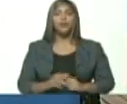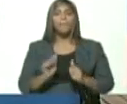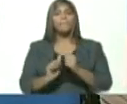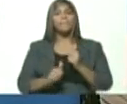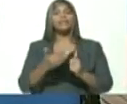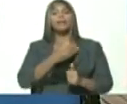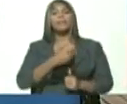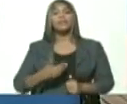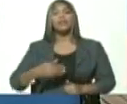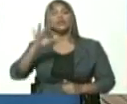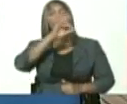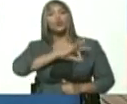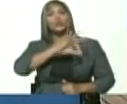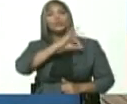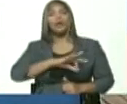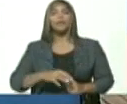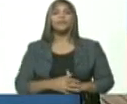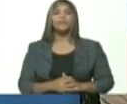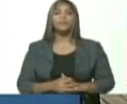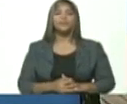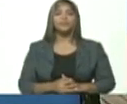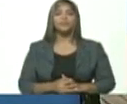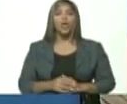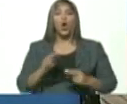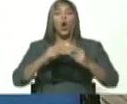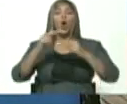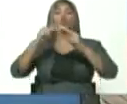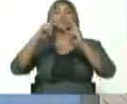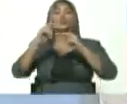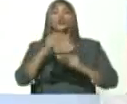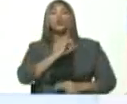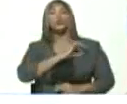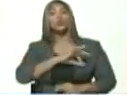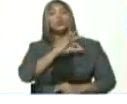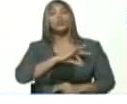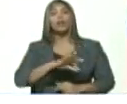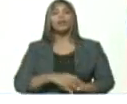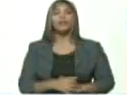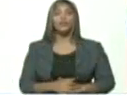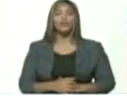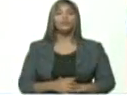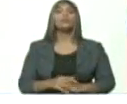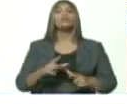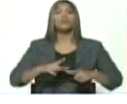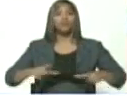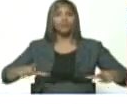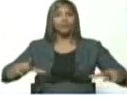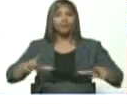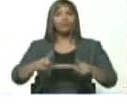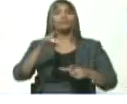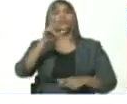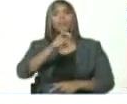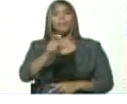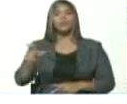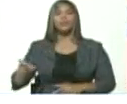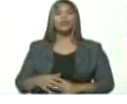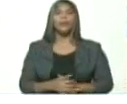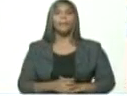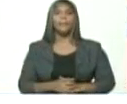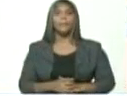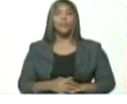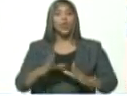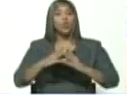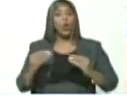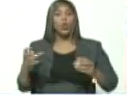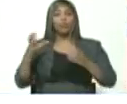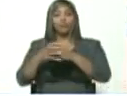vicepresidente del socialismo, de la construcción del socialismo, en lo social y en lo territorial. Aquí está todo su